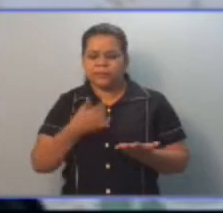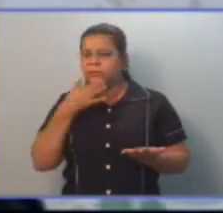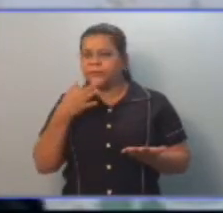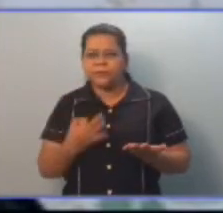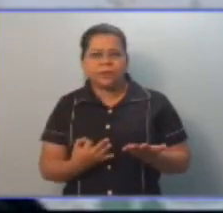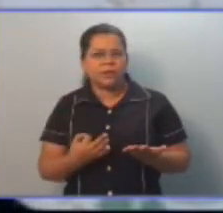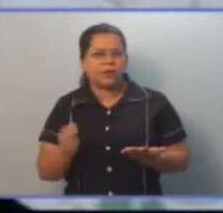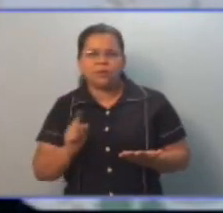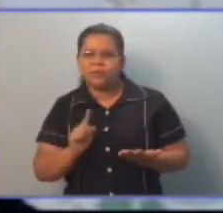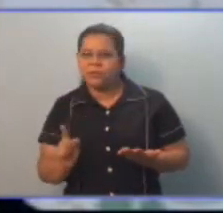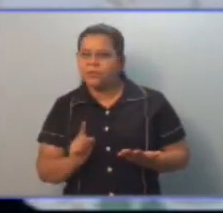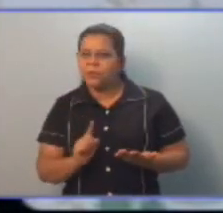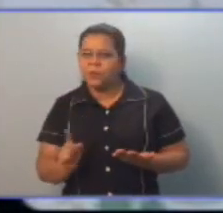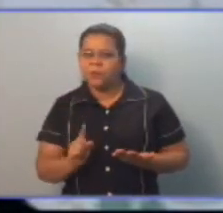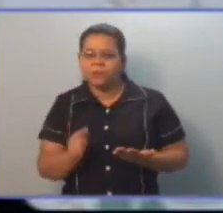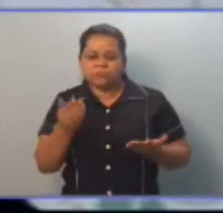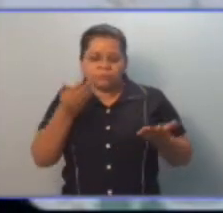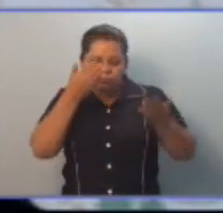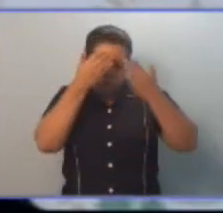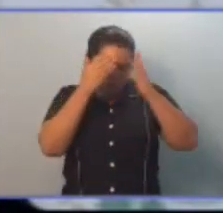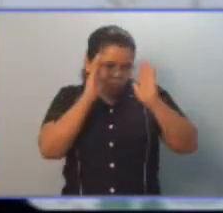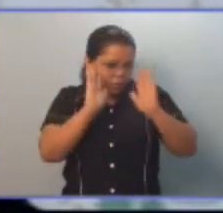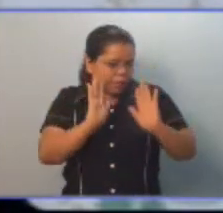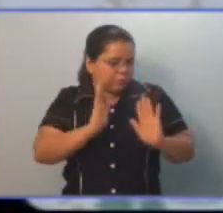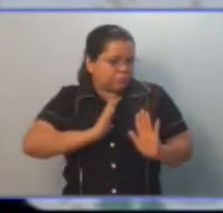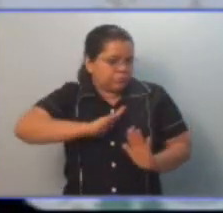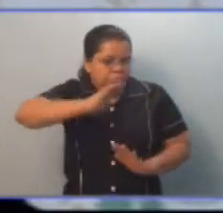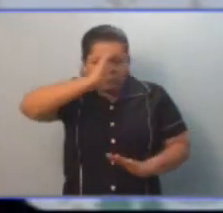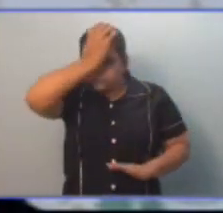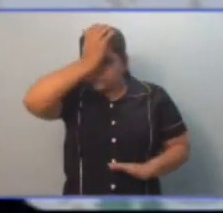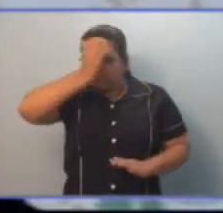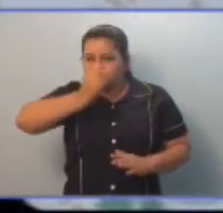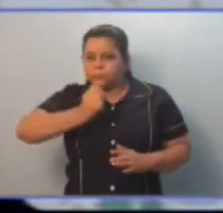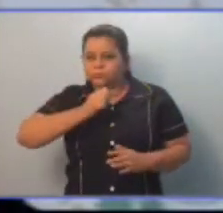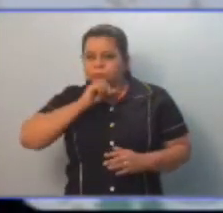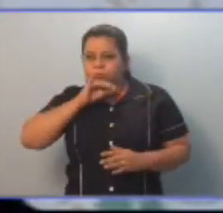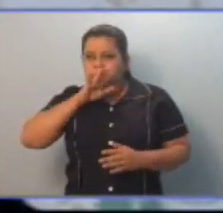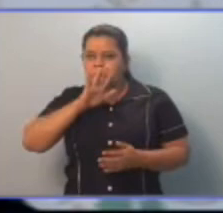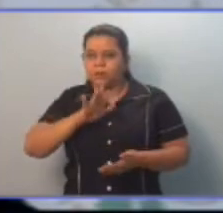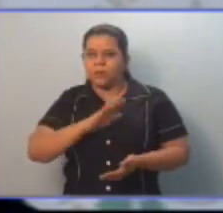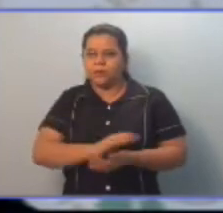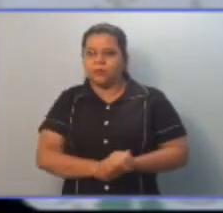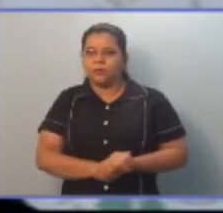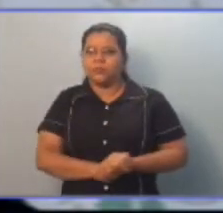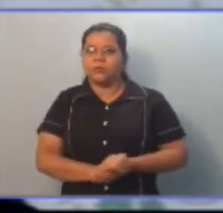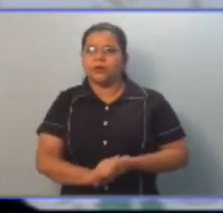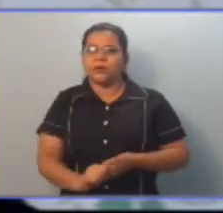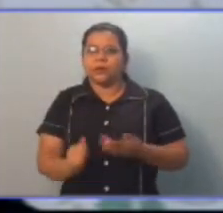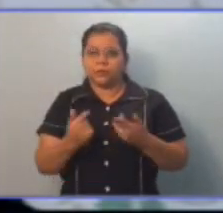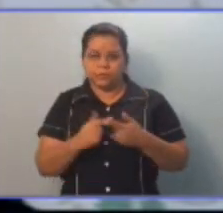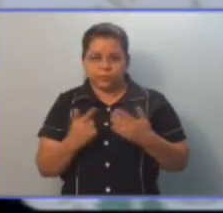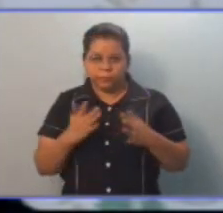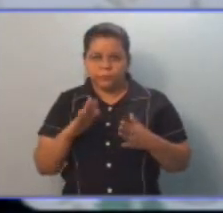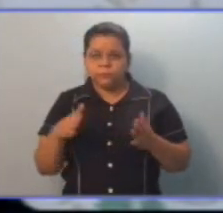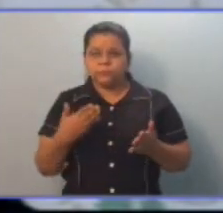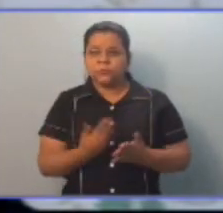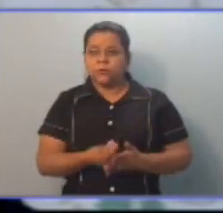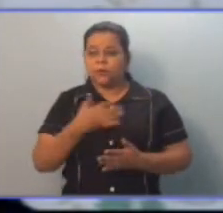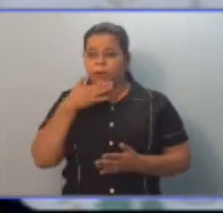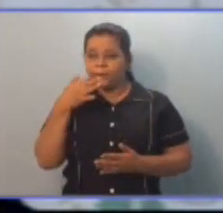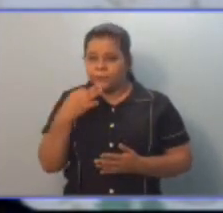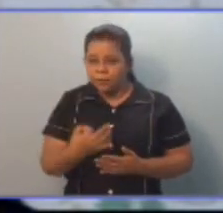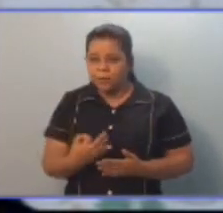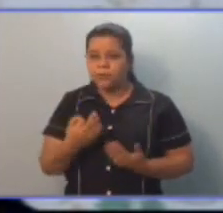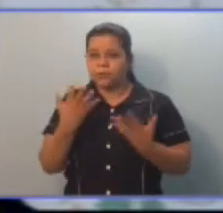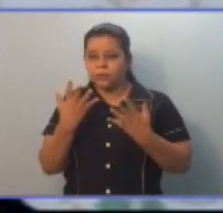entiendo así muy humildemente, no sé si me equivoco o algo otro de los que están presentes podrán interpretarlo de otra manera, es la verdad de